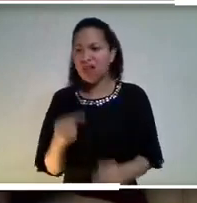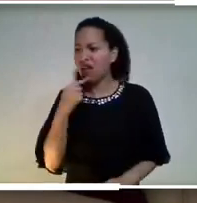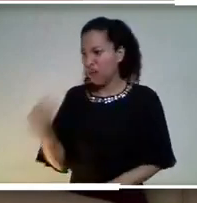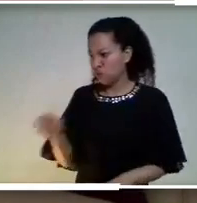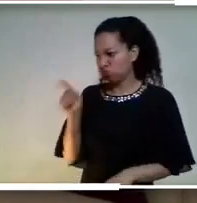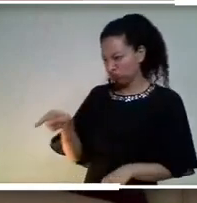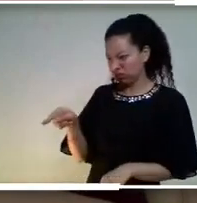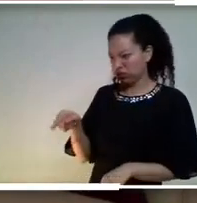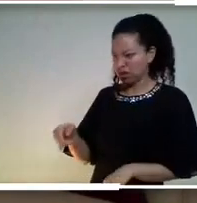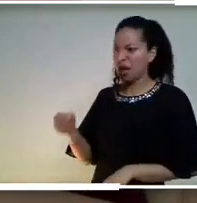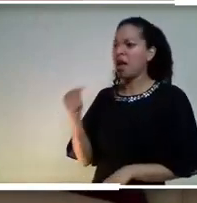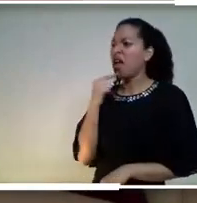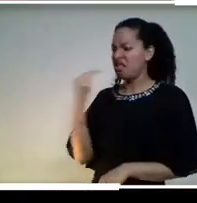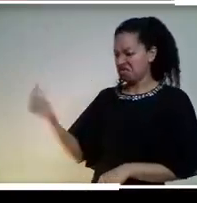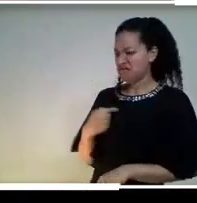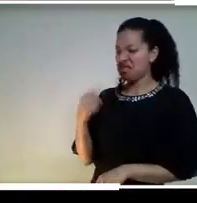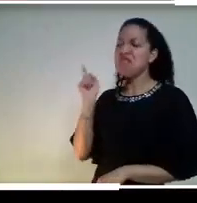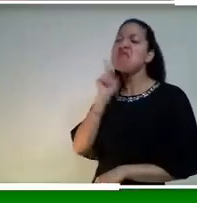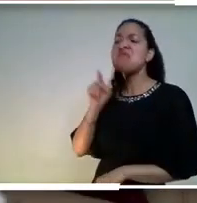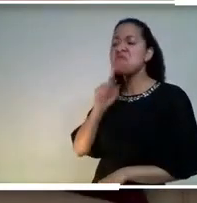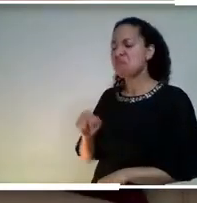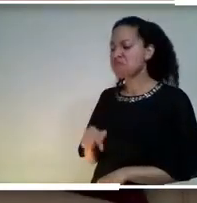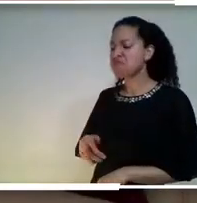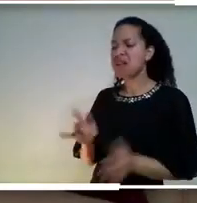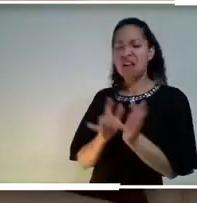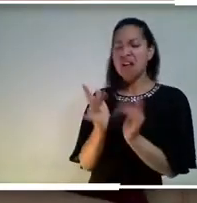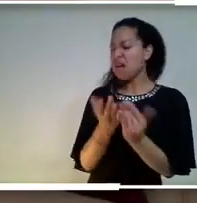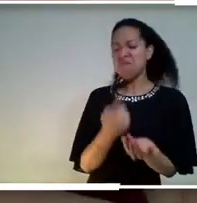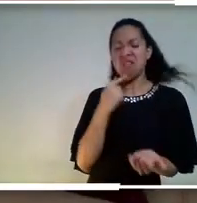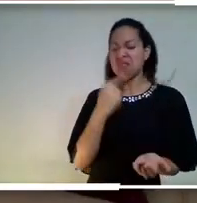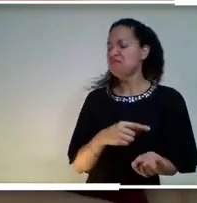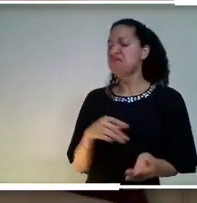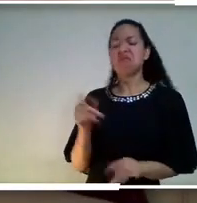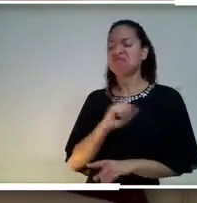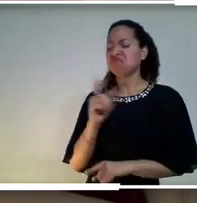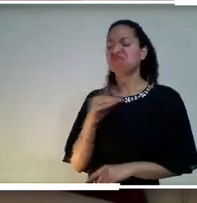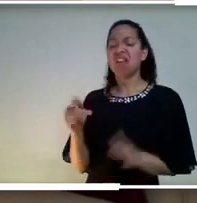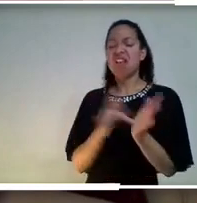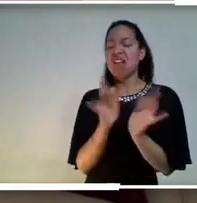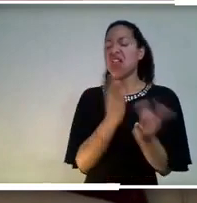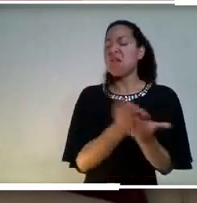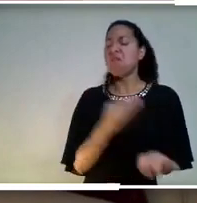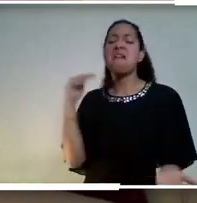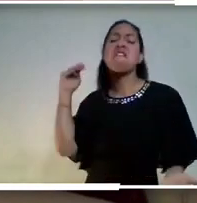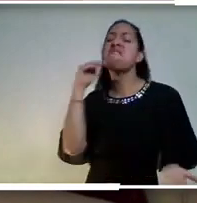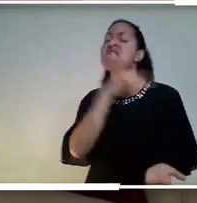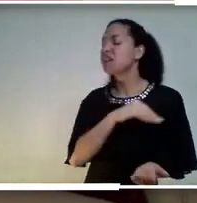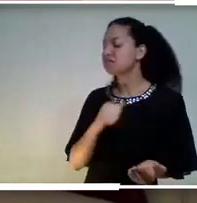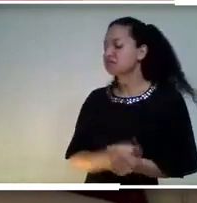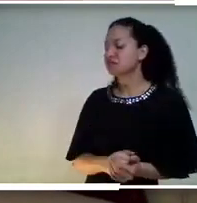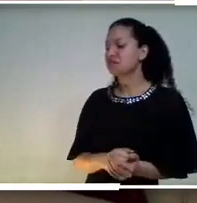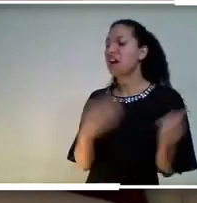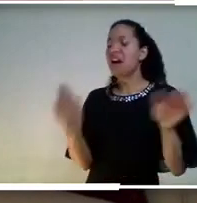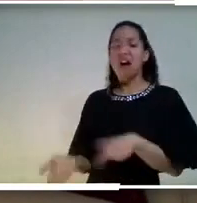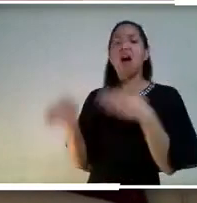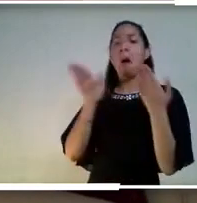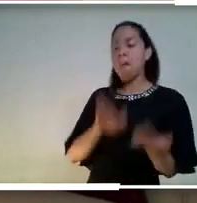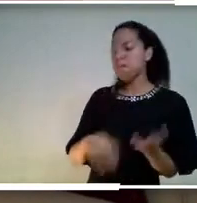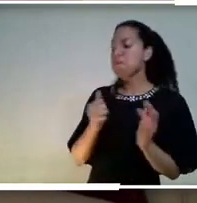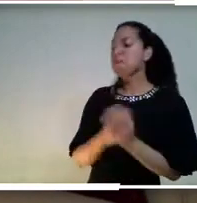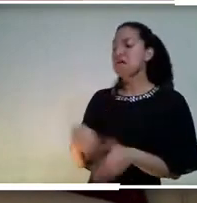biblia no decía la verdad ella ahora tenía la prueba según ella de que los muertos pueden comunicarse con los vivos